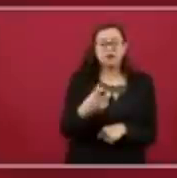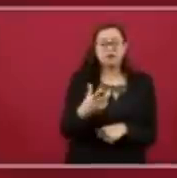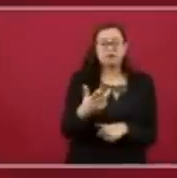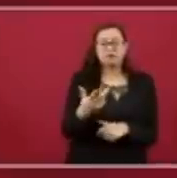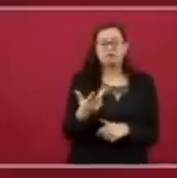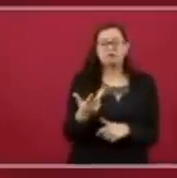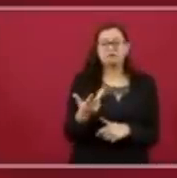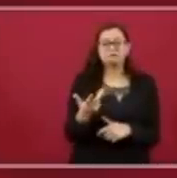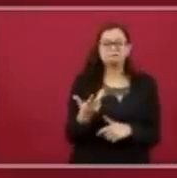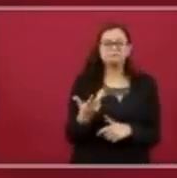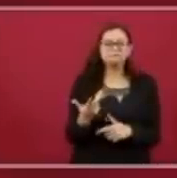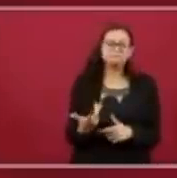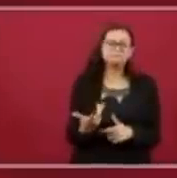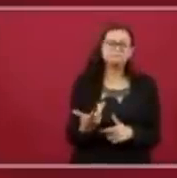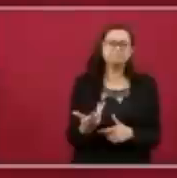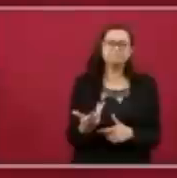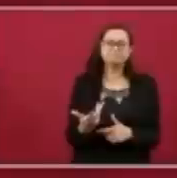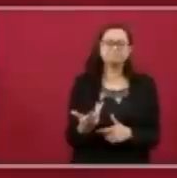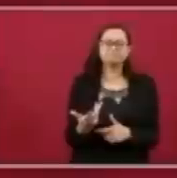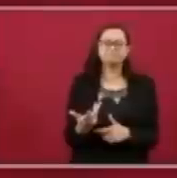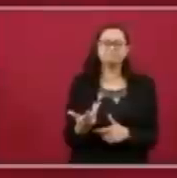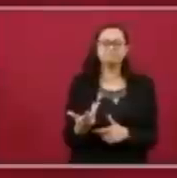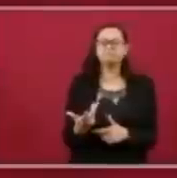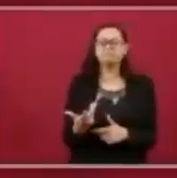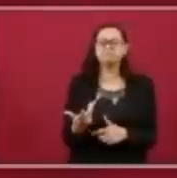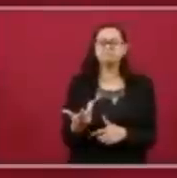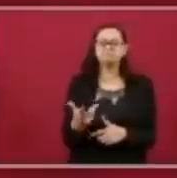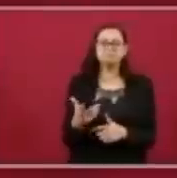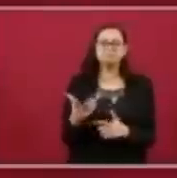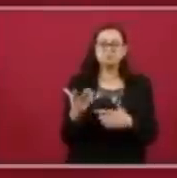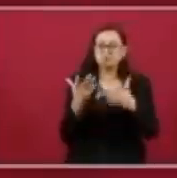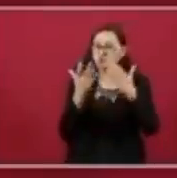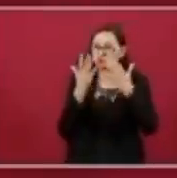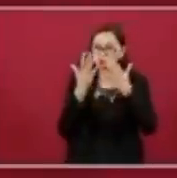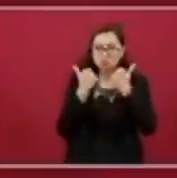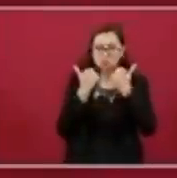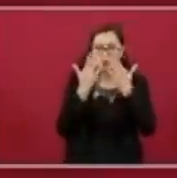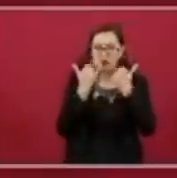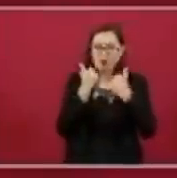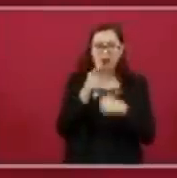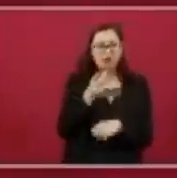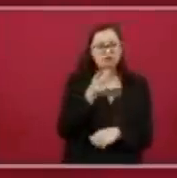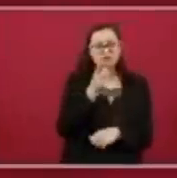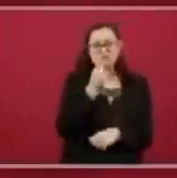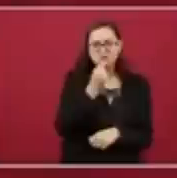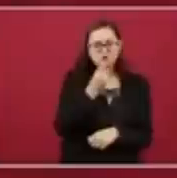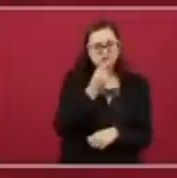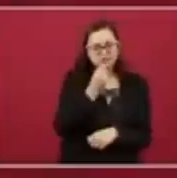cuenta con policías ni con